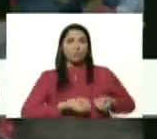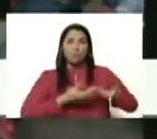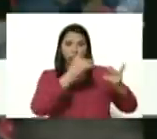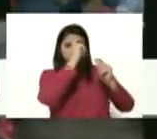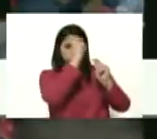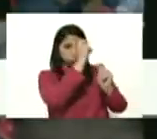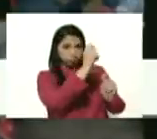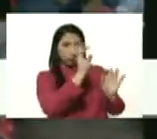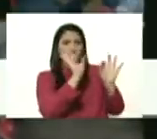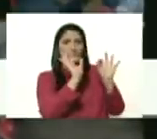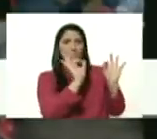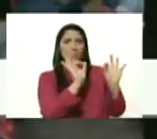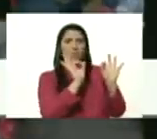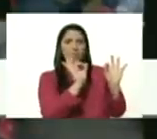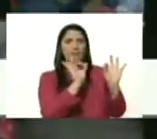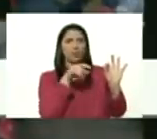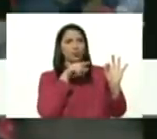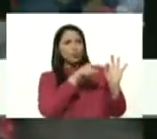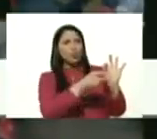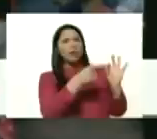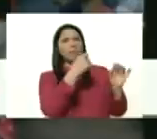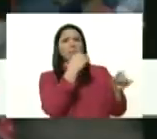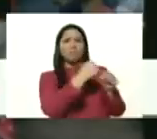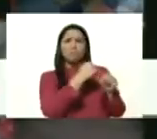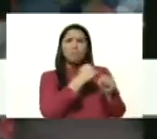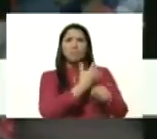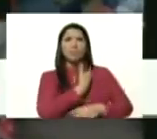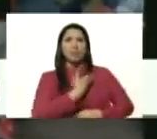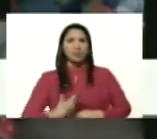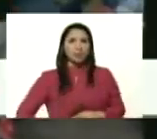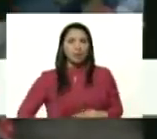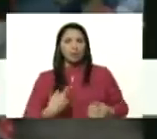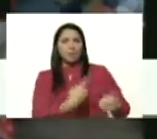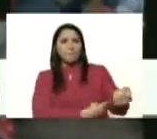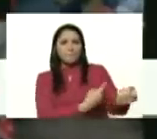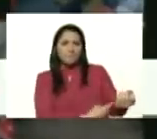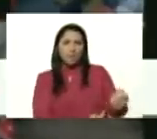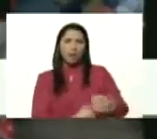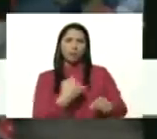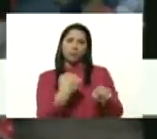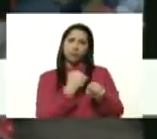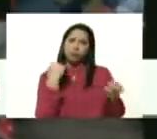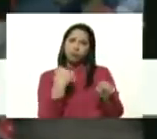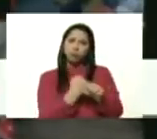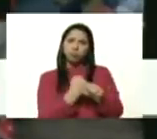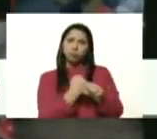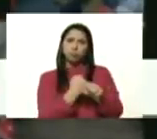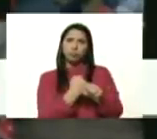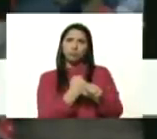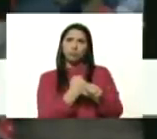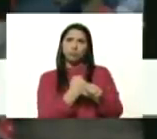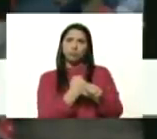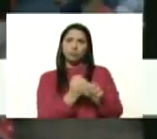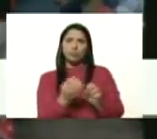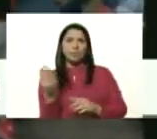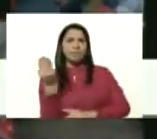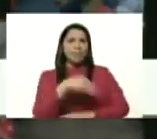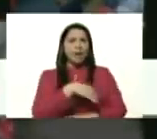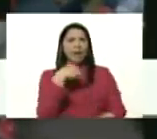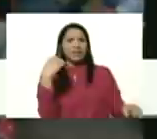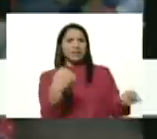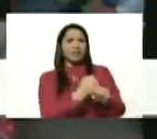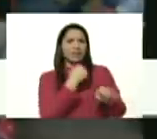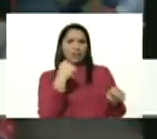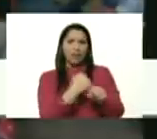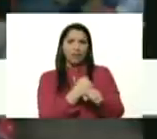reconocimiento especial. Ha sido usted, señor presidente, hermano, obrero, presidente, el que más ha trabajado en estos últimos